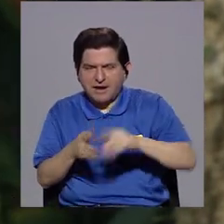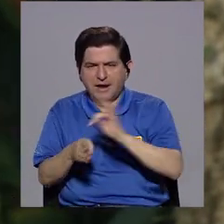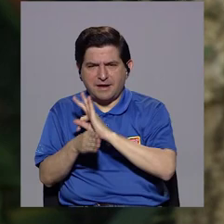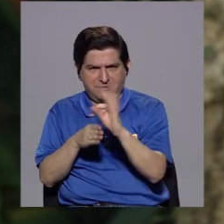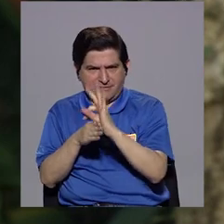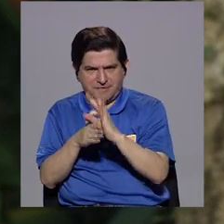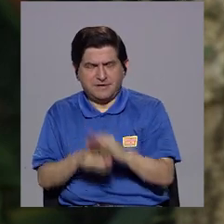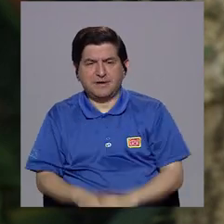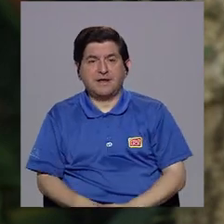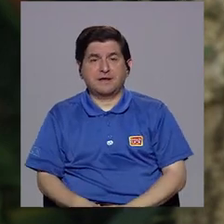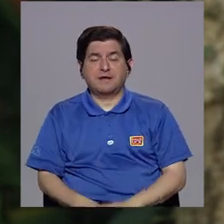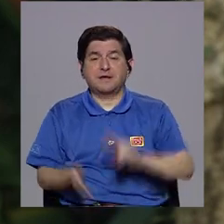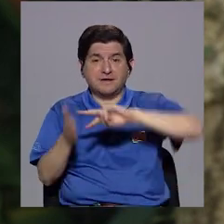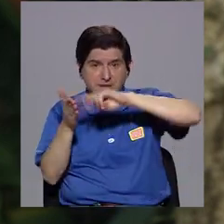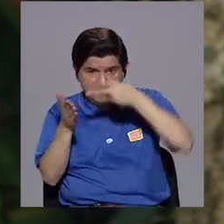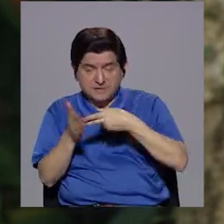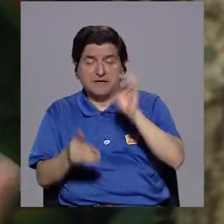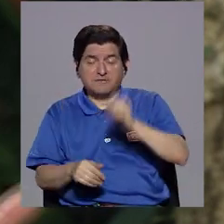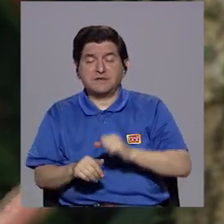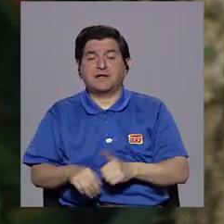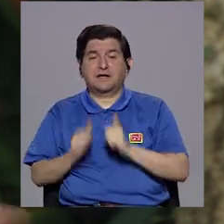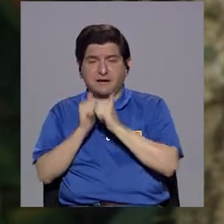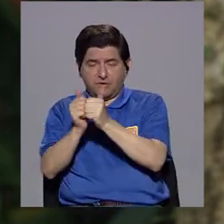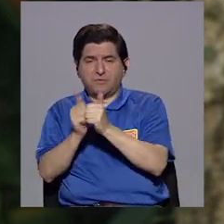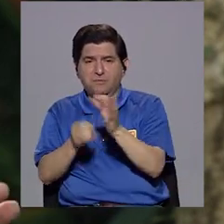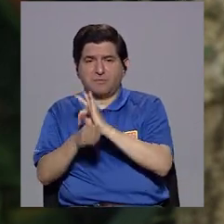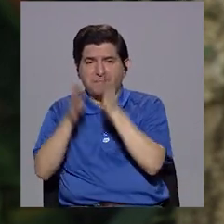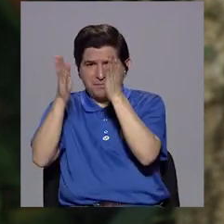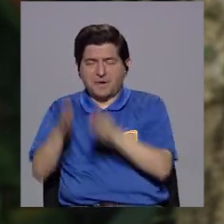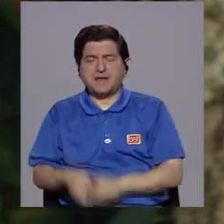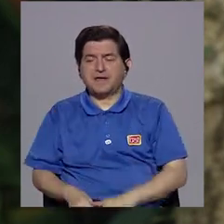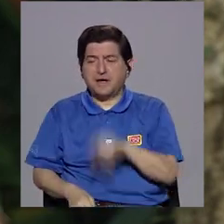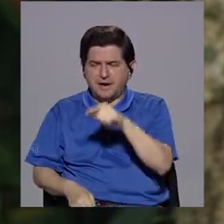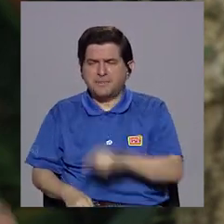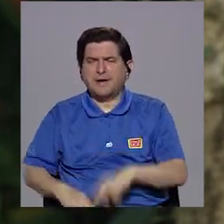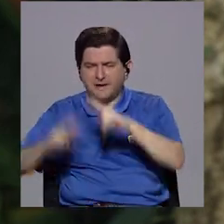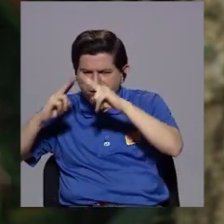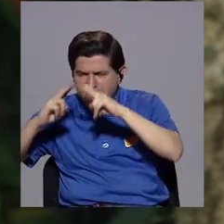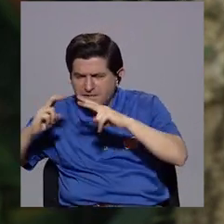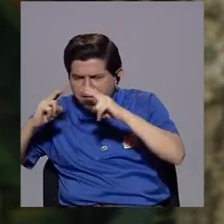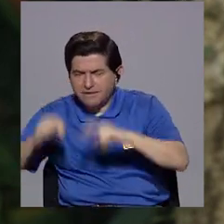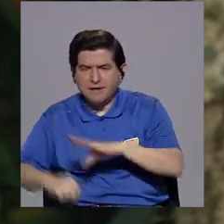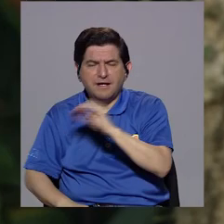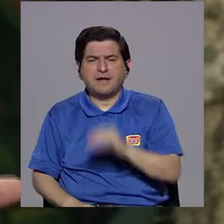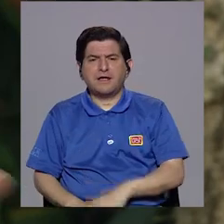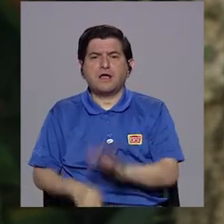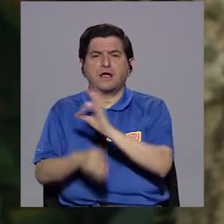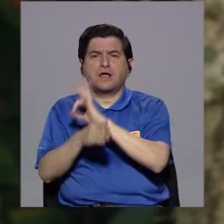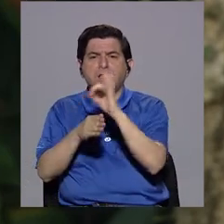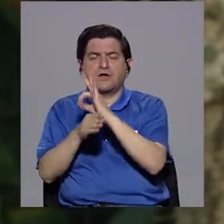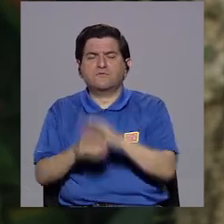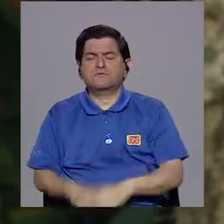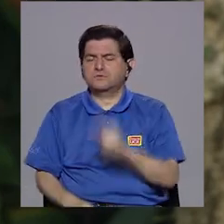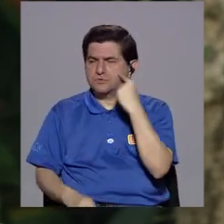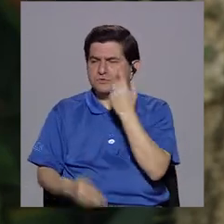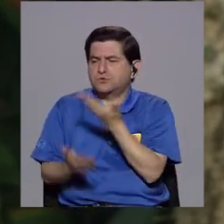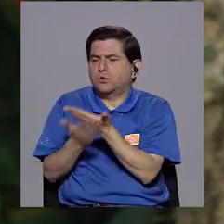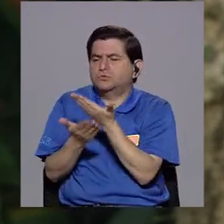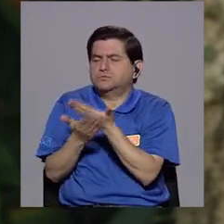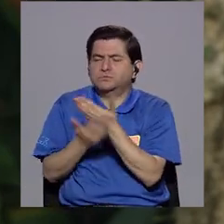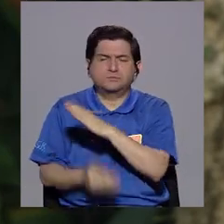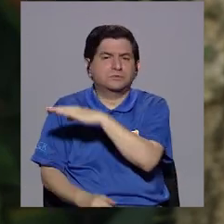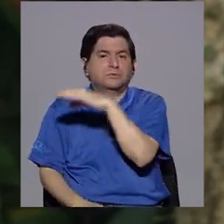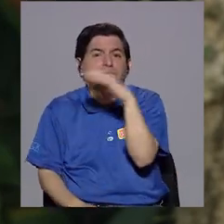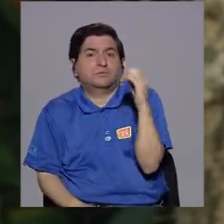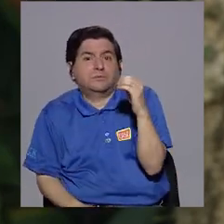herramienta terapéutica donde implicaría que haya un terapeuta que esté ahí haciendo intervenciones y que esté teniendo una función como de testigo,